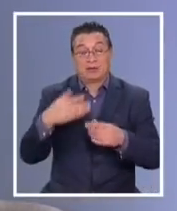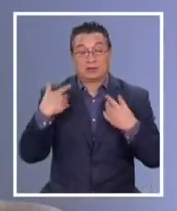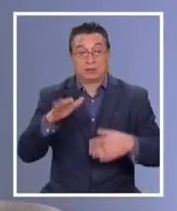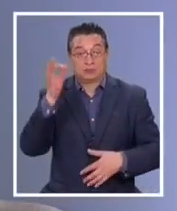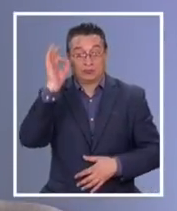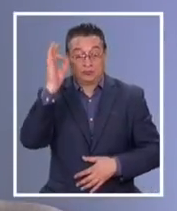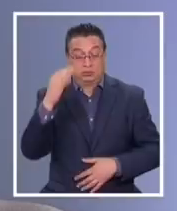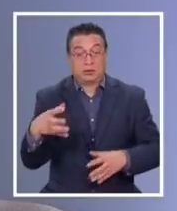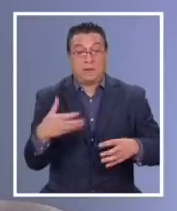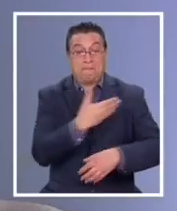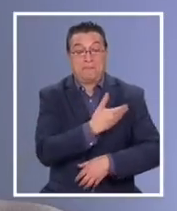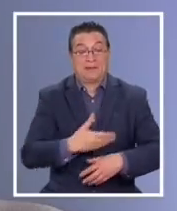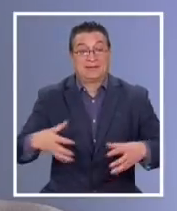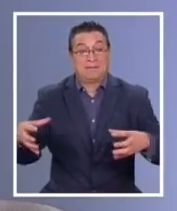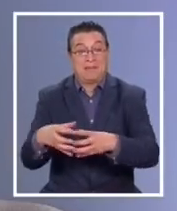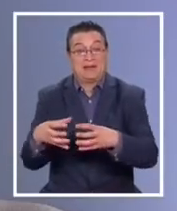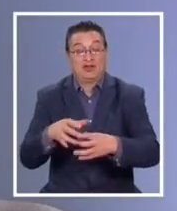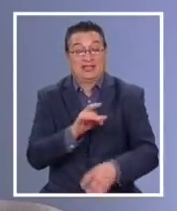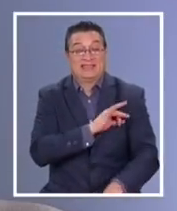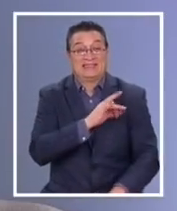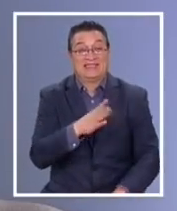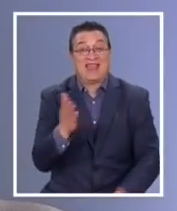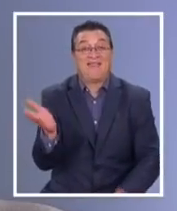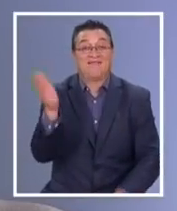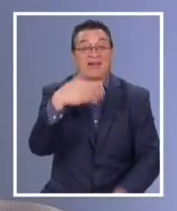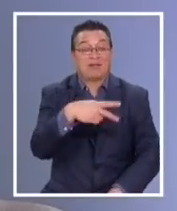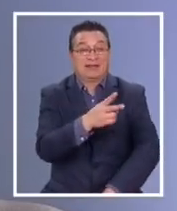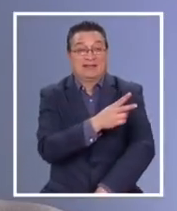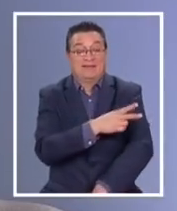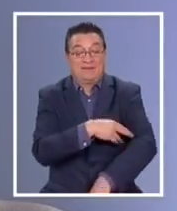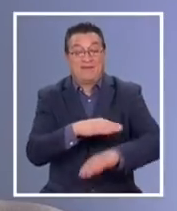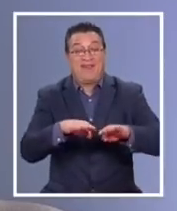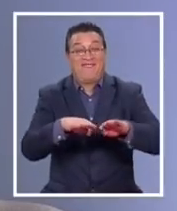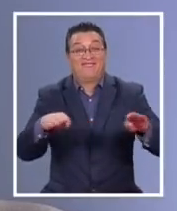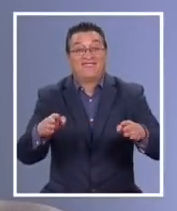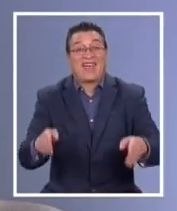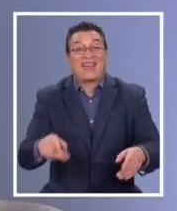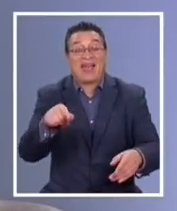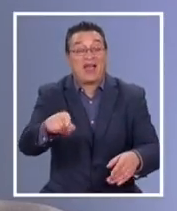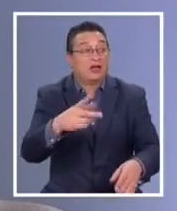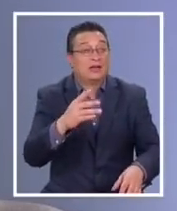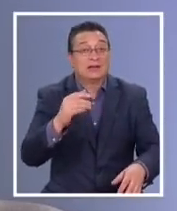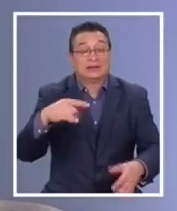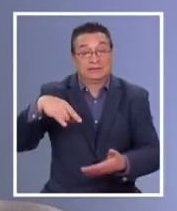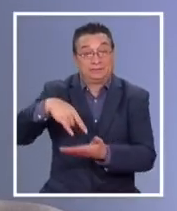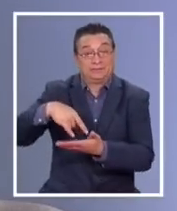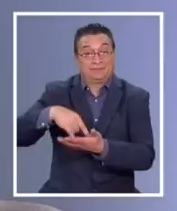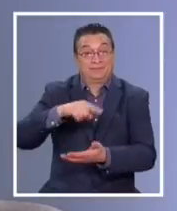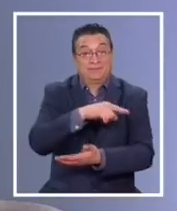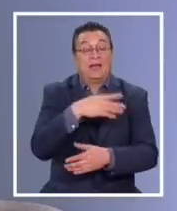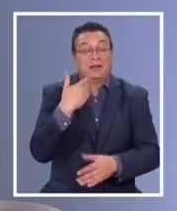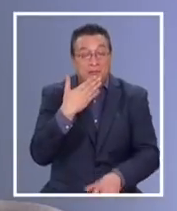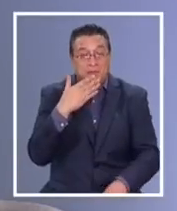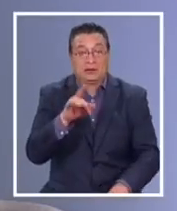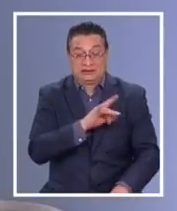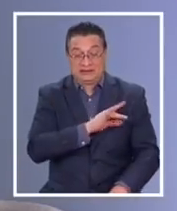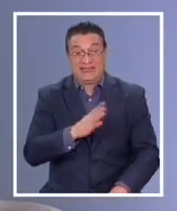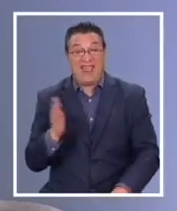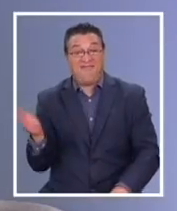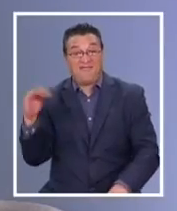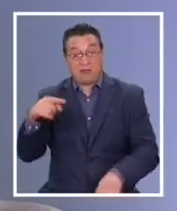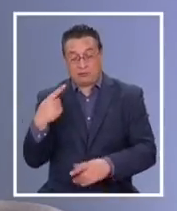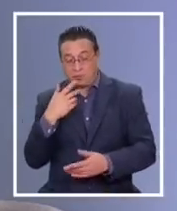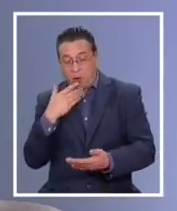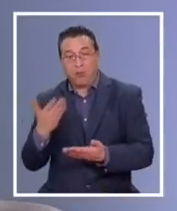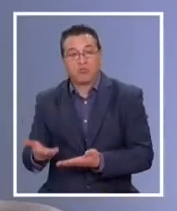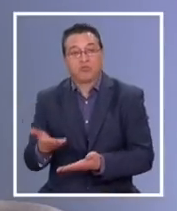los presidentes de partido de Chile Vamos, los jefes de bancada, tanto del Senado como de la Cámara, y nosotros acordamos como Chile Vamos también llevar una propuesta,